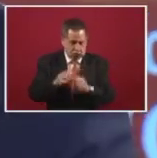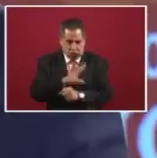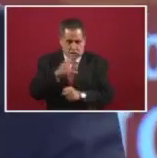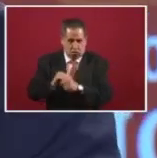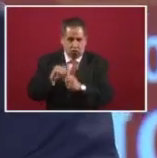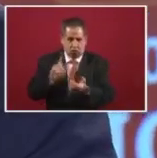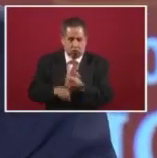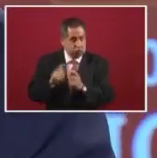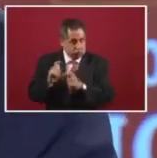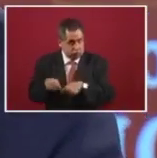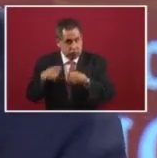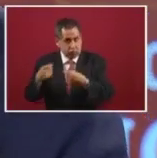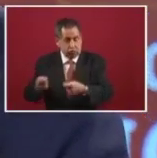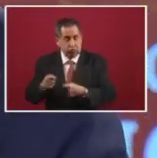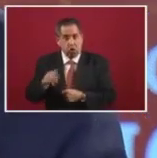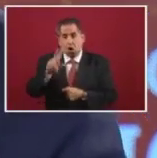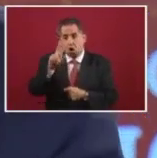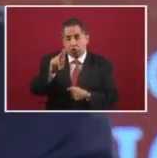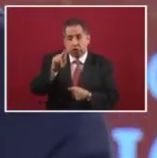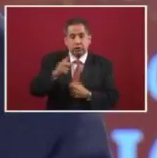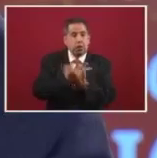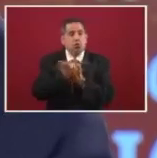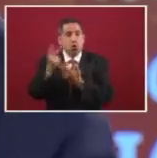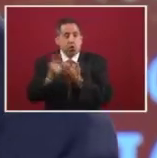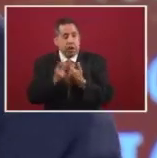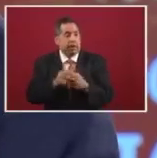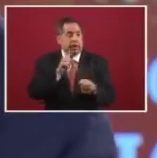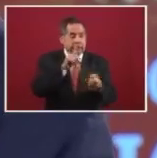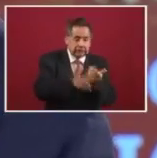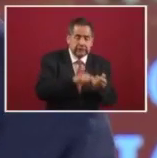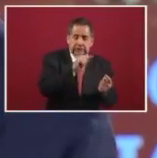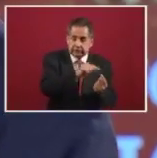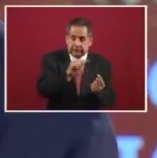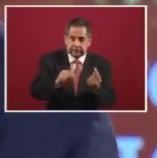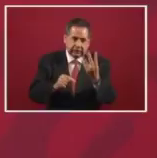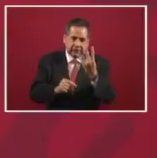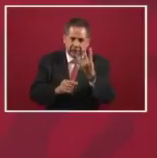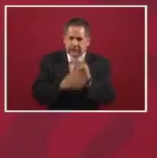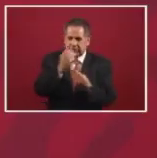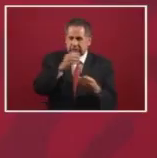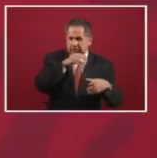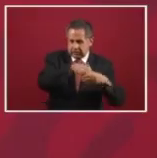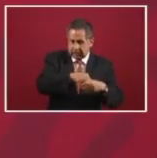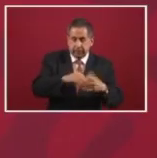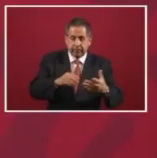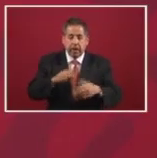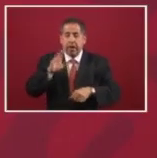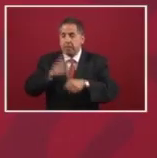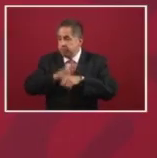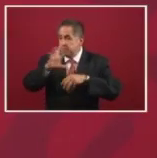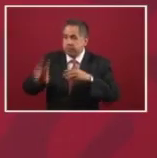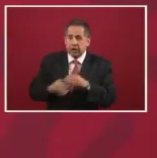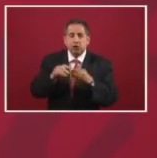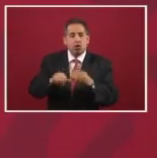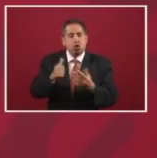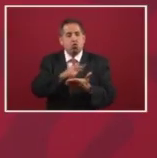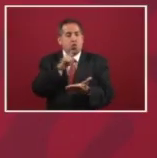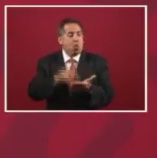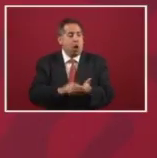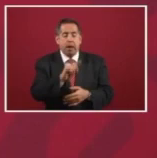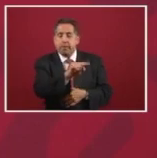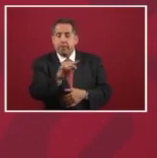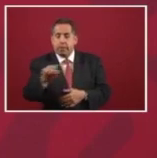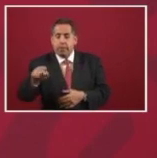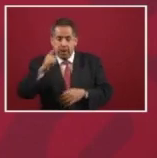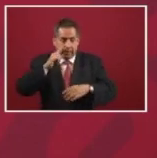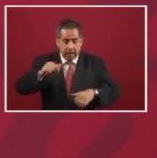con 80 programas con estas características, más otros centros de